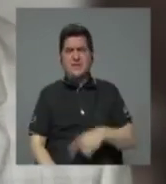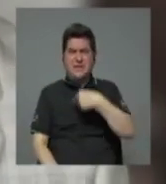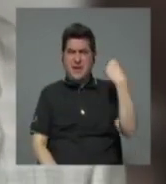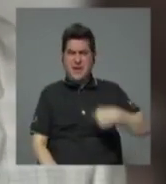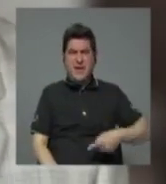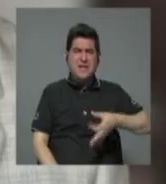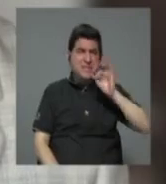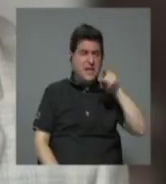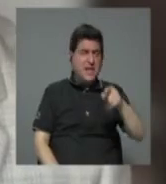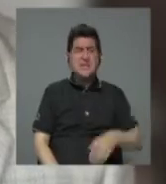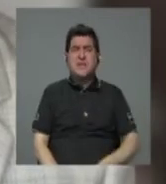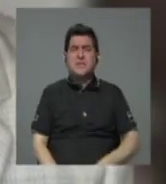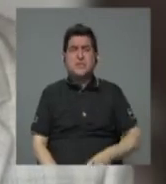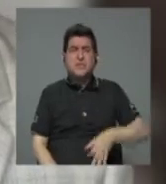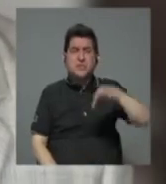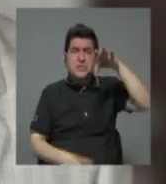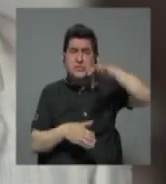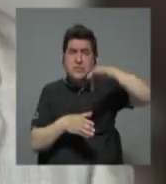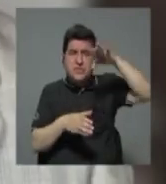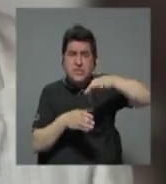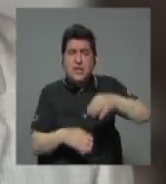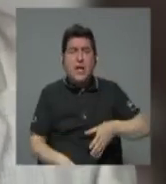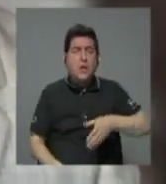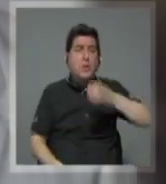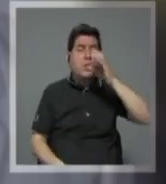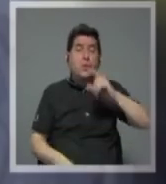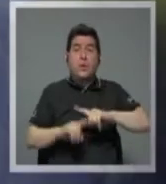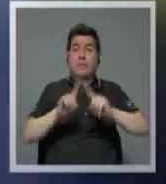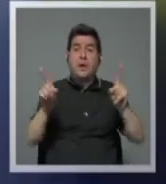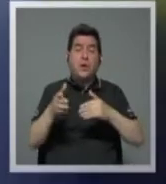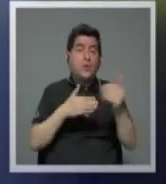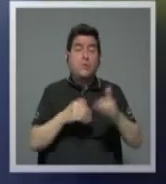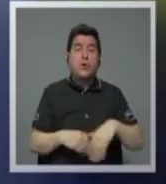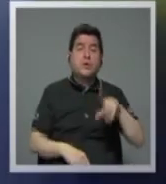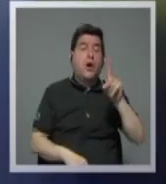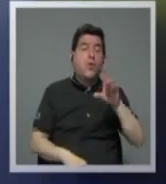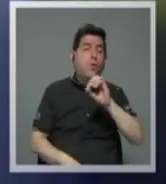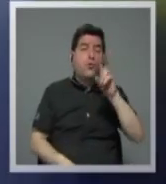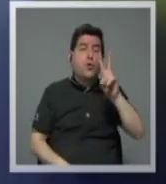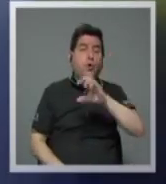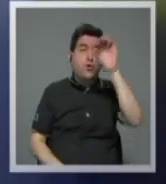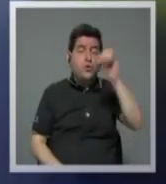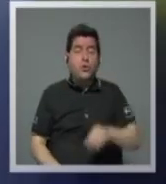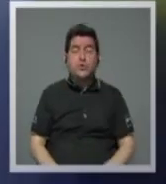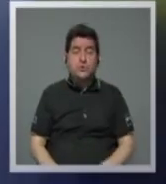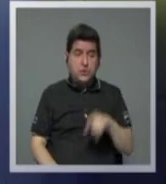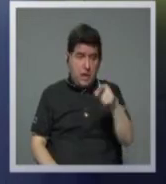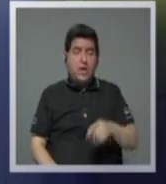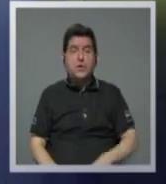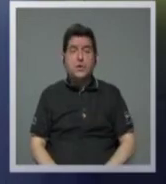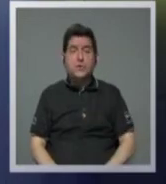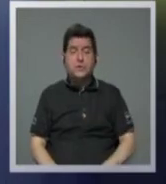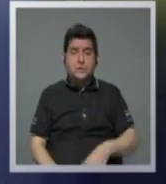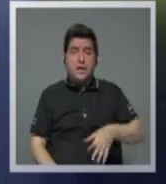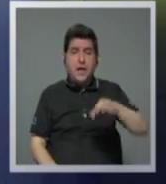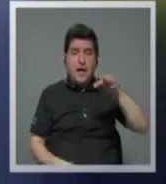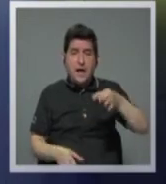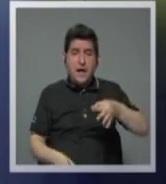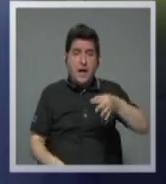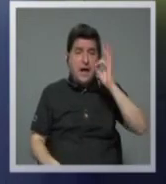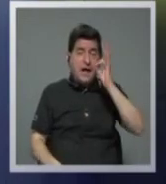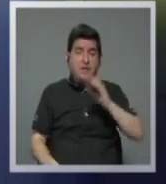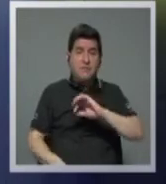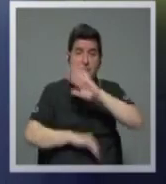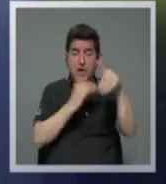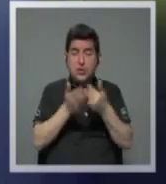China toman té? Lo que pasa es que aunque sea el 1 o el 2% de la población de China que toma café, no nos alcanza todo el café de Costa